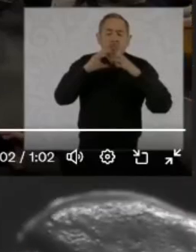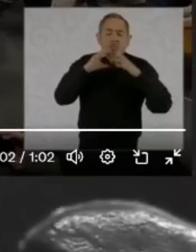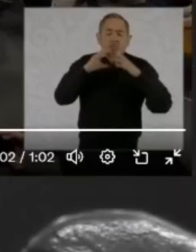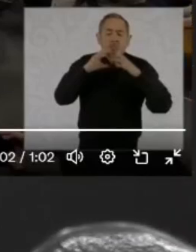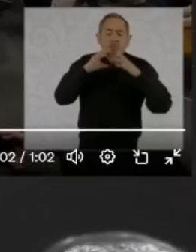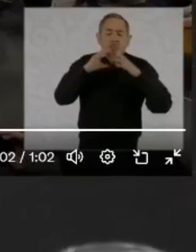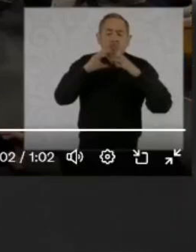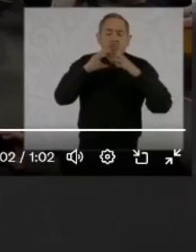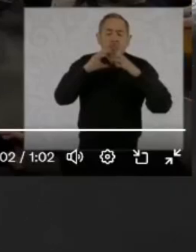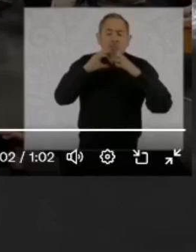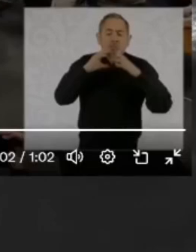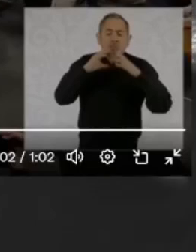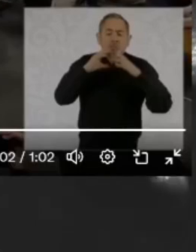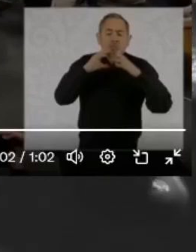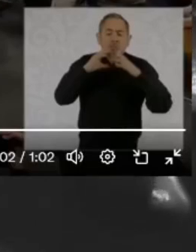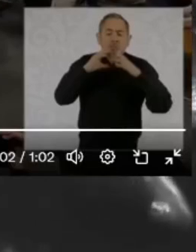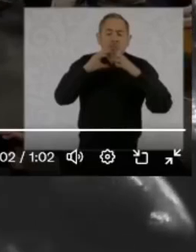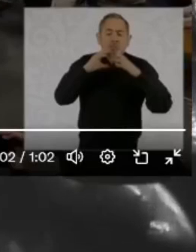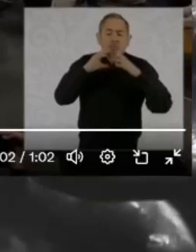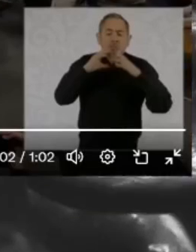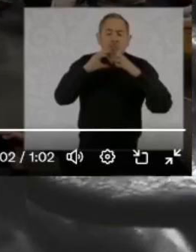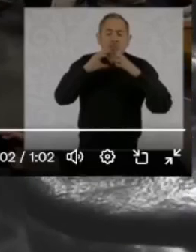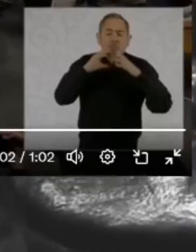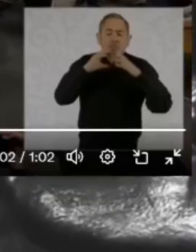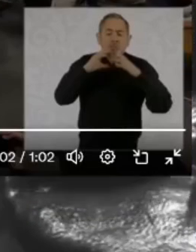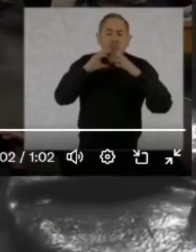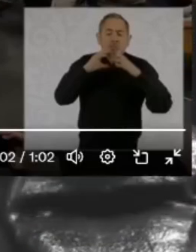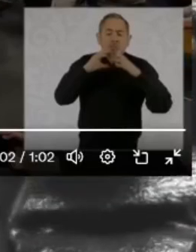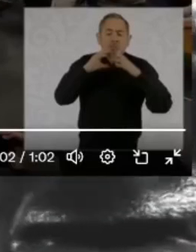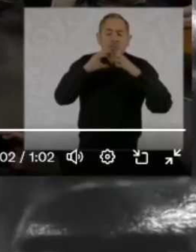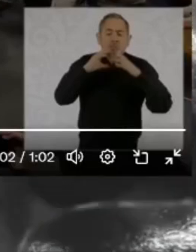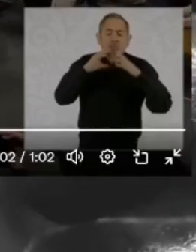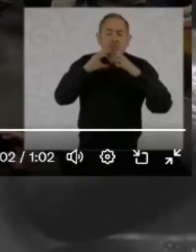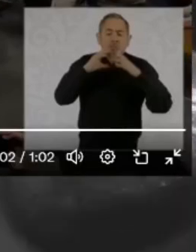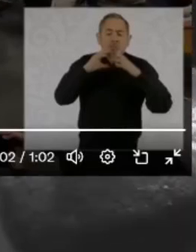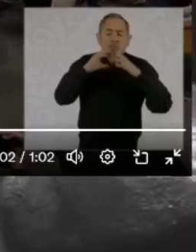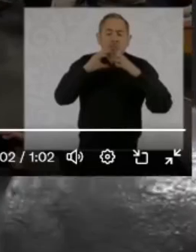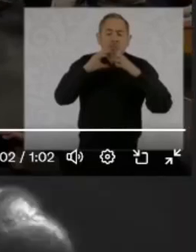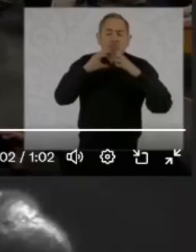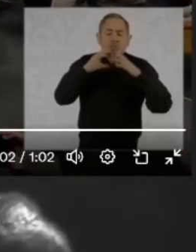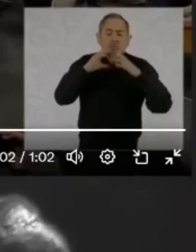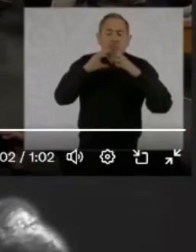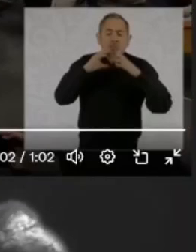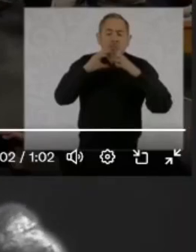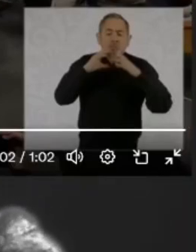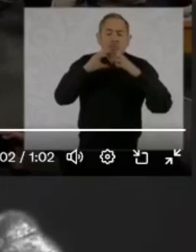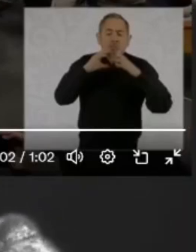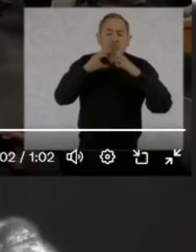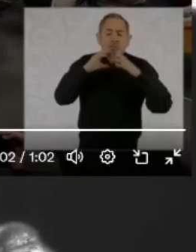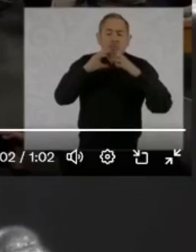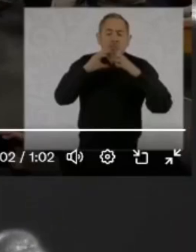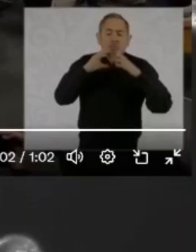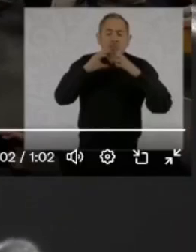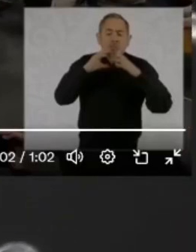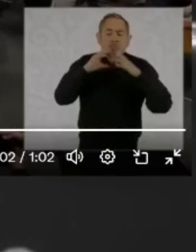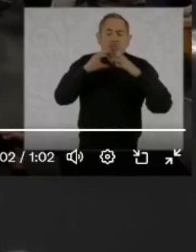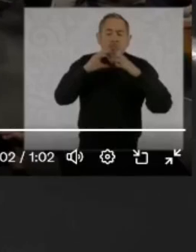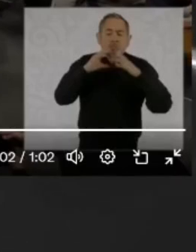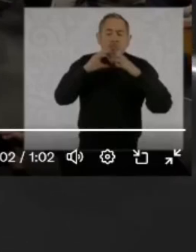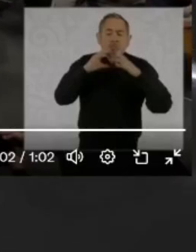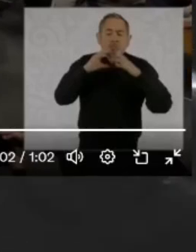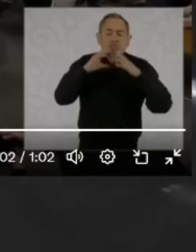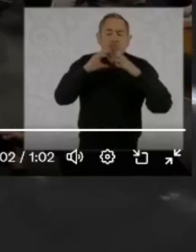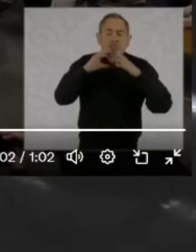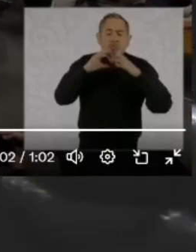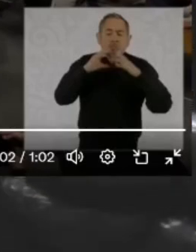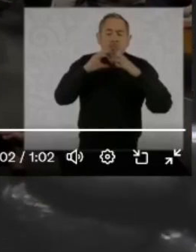al pendiente, y fue una relación de ganar-ganar entre ellos. Que tenían mucha confianza a la señora, son de esa